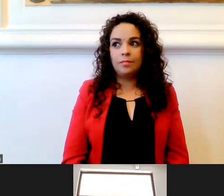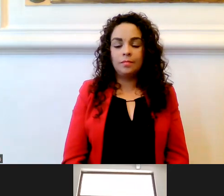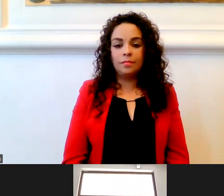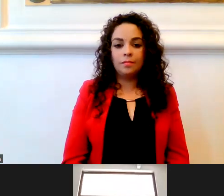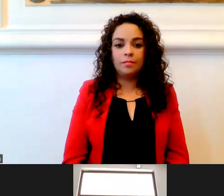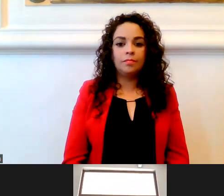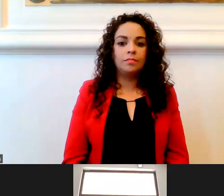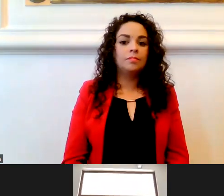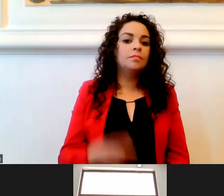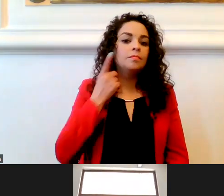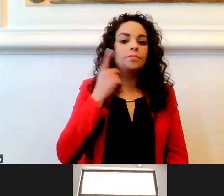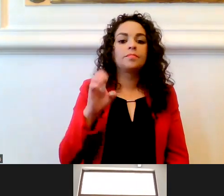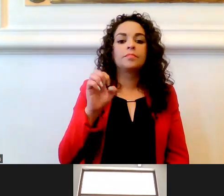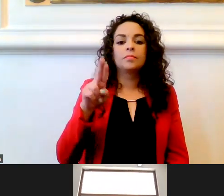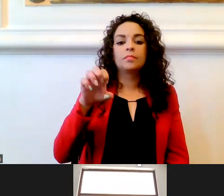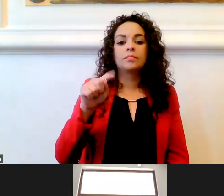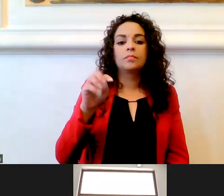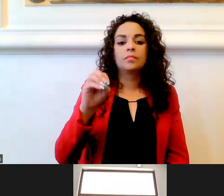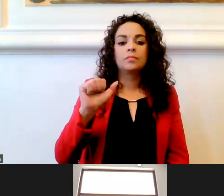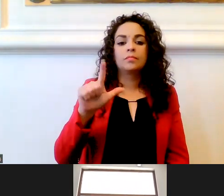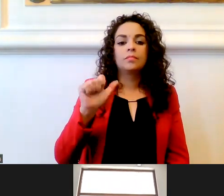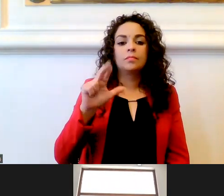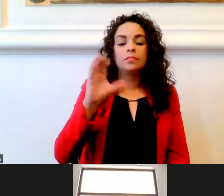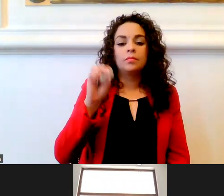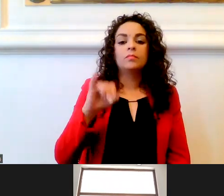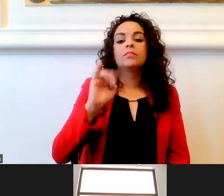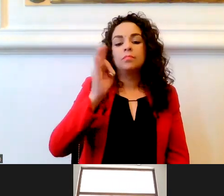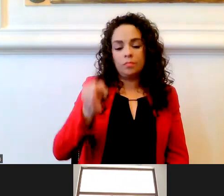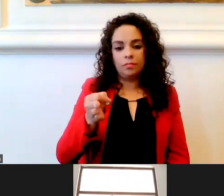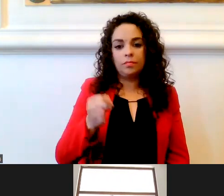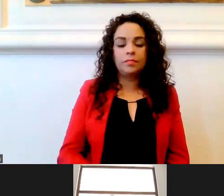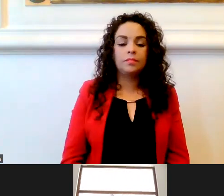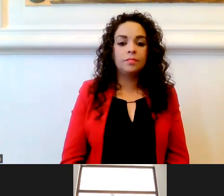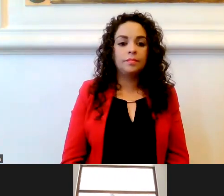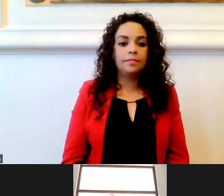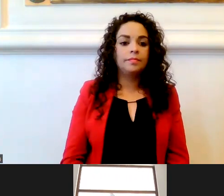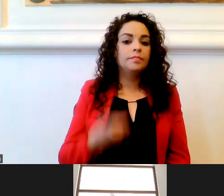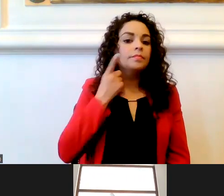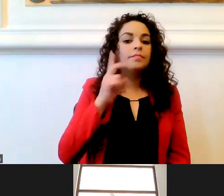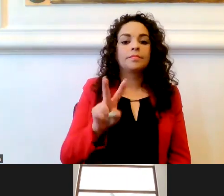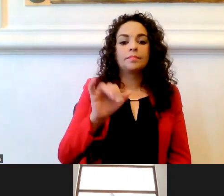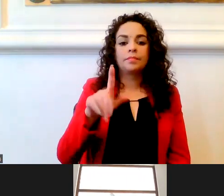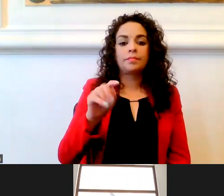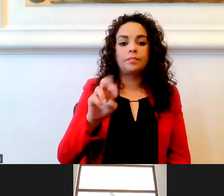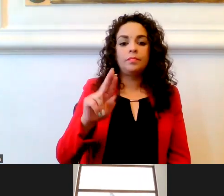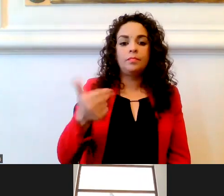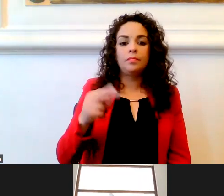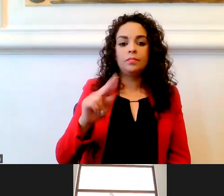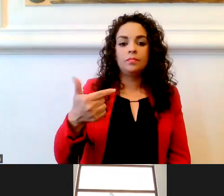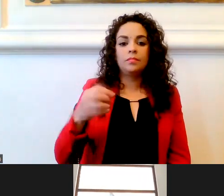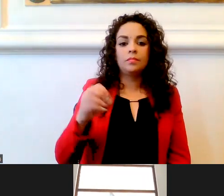Diputado Ernesto Alarcón. Ernesto Alarcón, a favor. Gracias, diputado. Diputado Víctor Hugo Lobo Román. Víctor Hugo Lobo, a